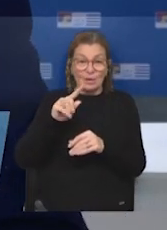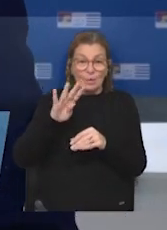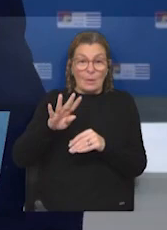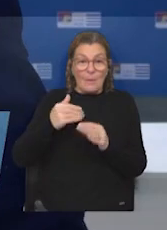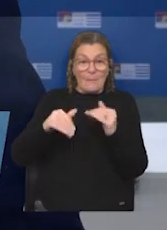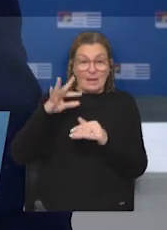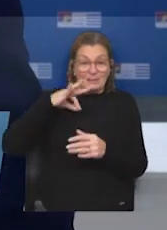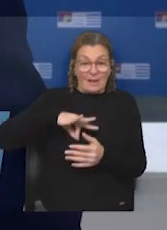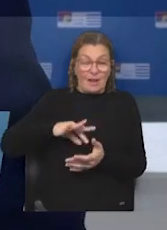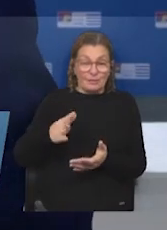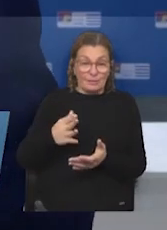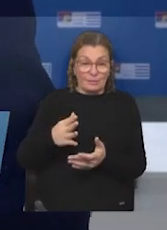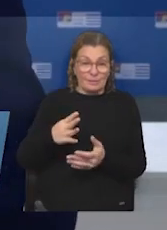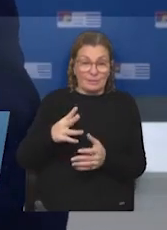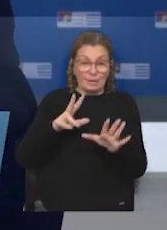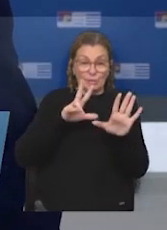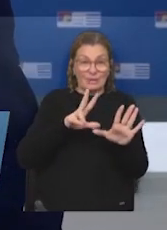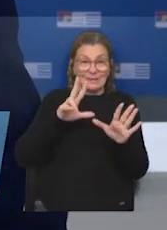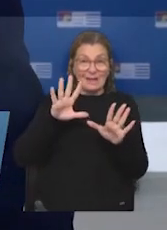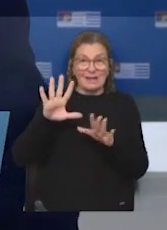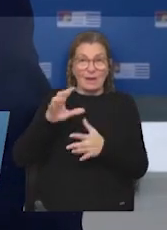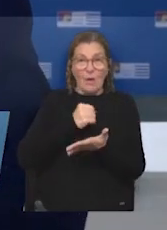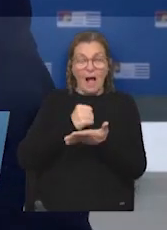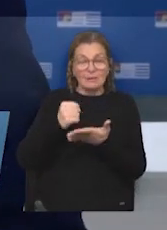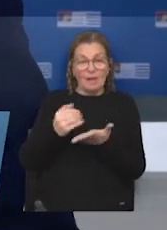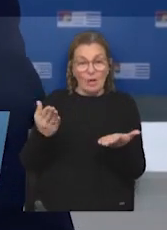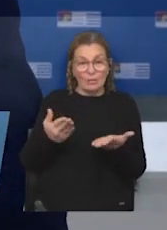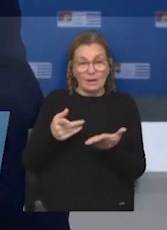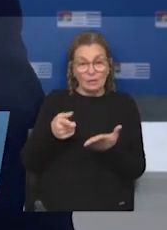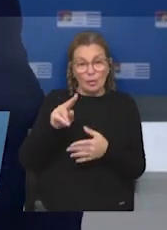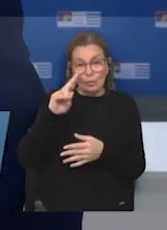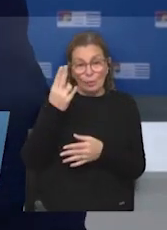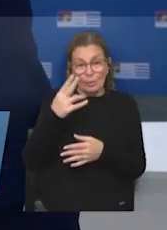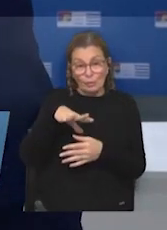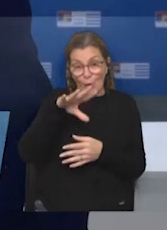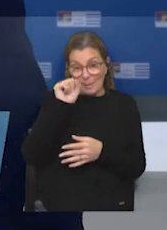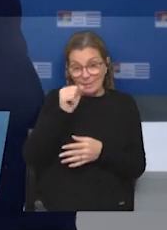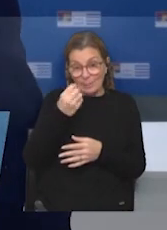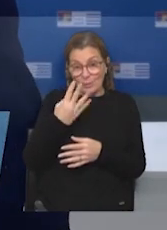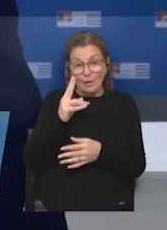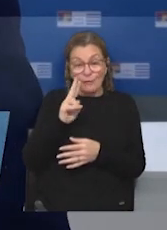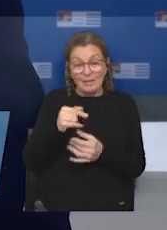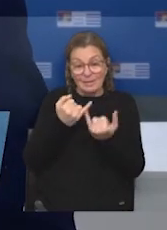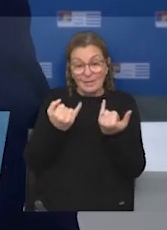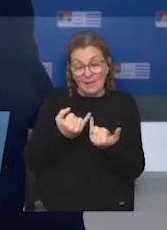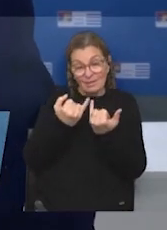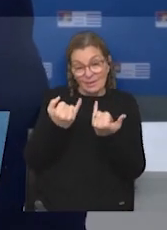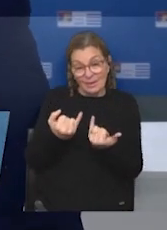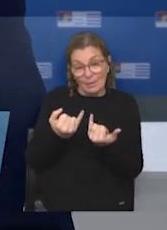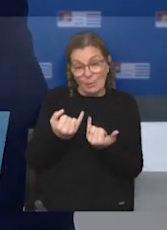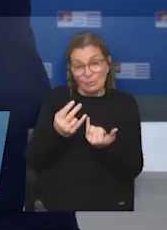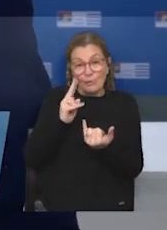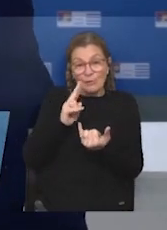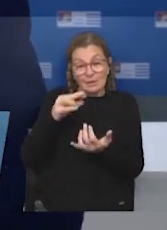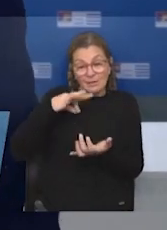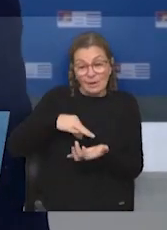mayor salario del 85 para acá y esto es lo que los uruguayos comprenden porque lo ven en la realidad Cuando ven